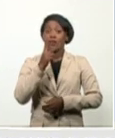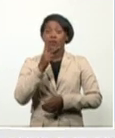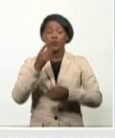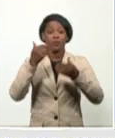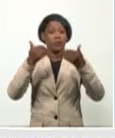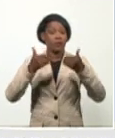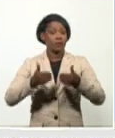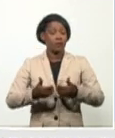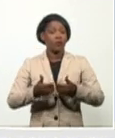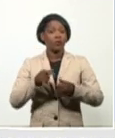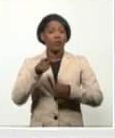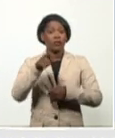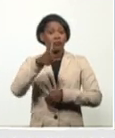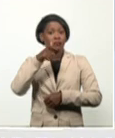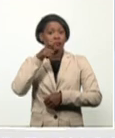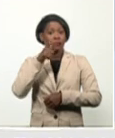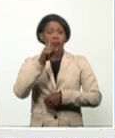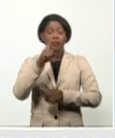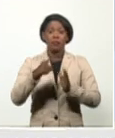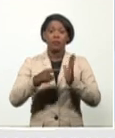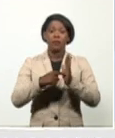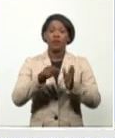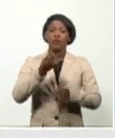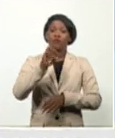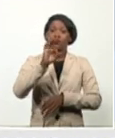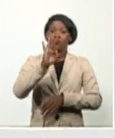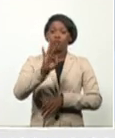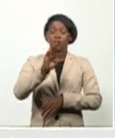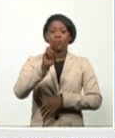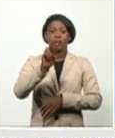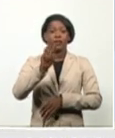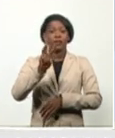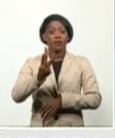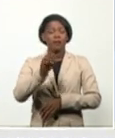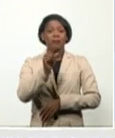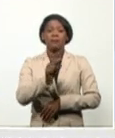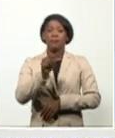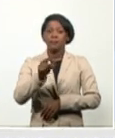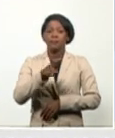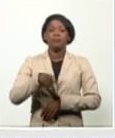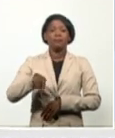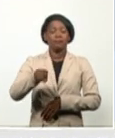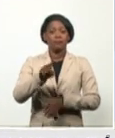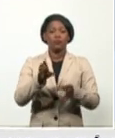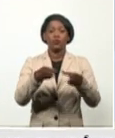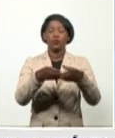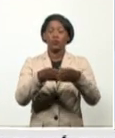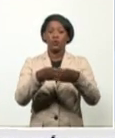vigilan 1.823 personas. En el día de ayer,